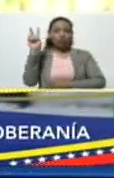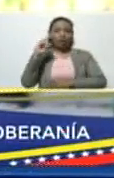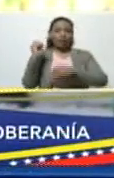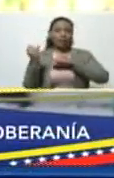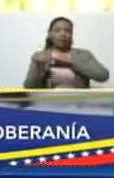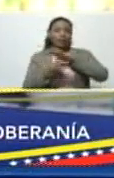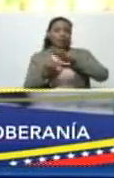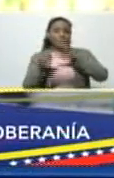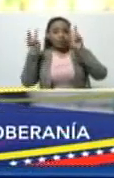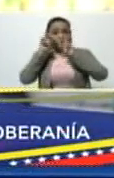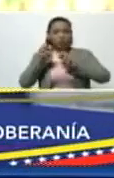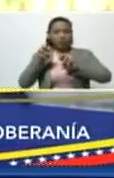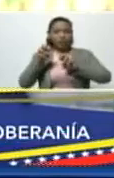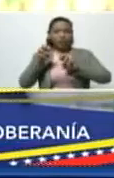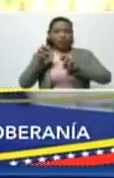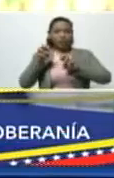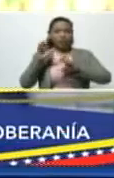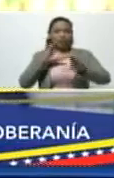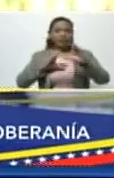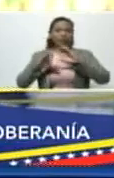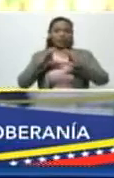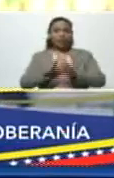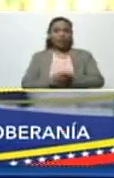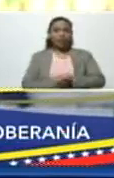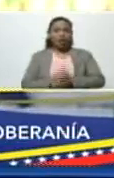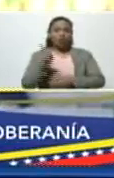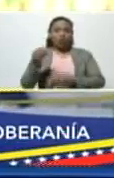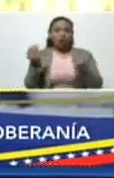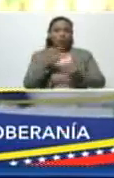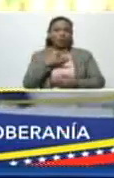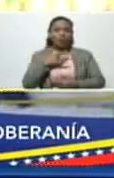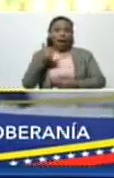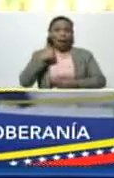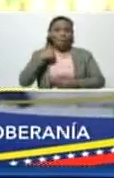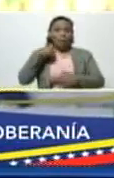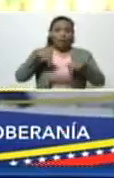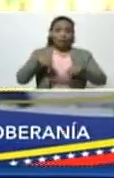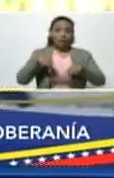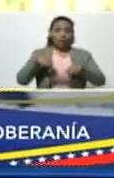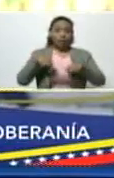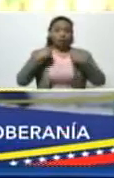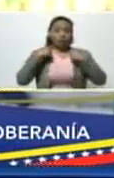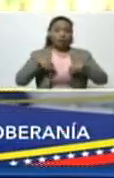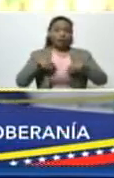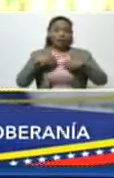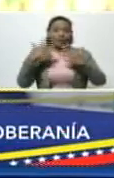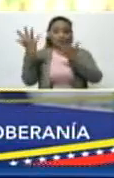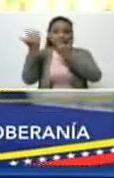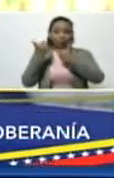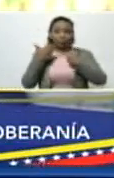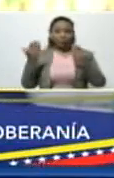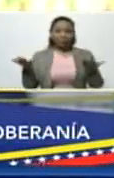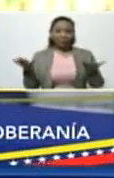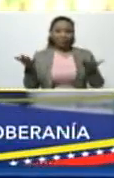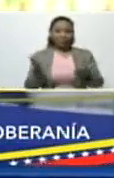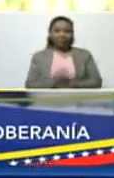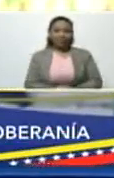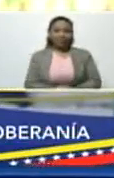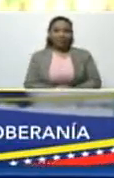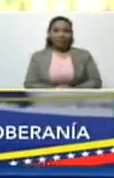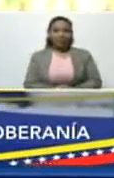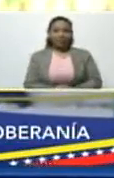Investigaciones Científicas. Alberto, ¿cómo te sientes? ¿Me tienes aquí? ¿Qué me vas a decir?